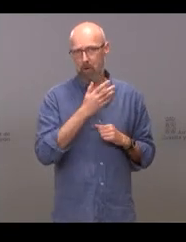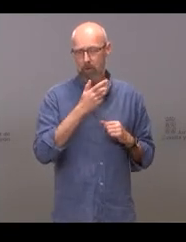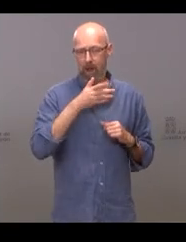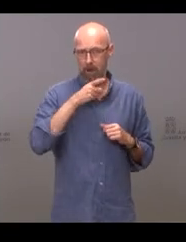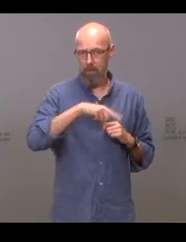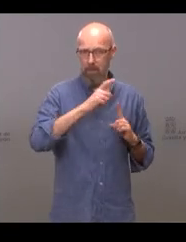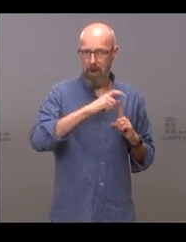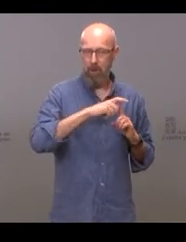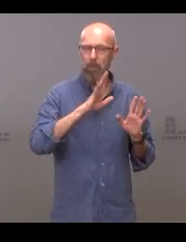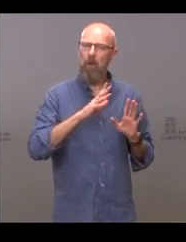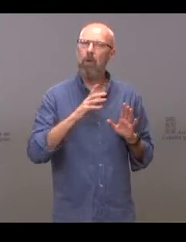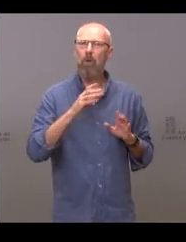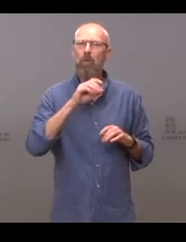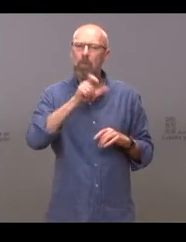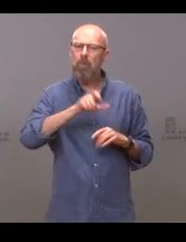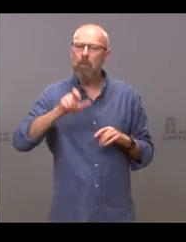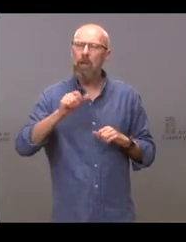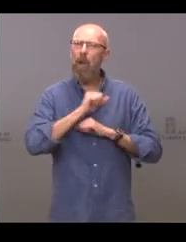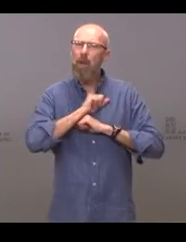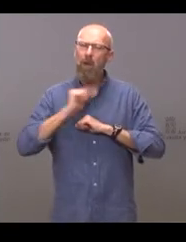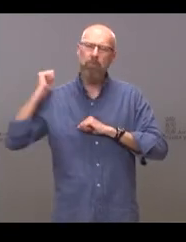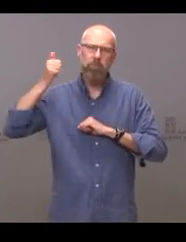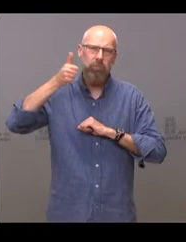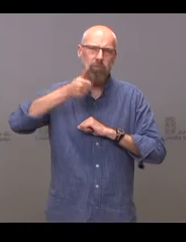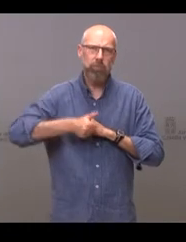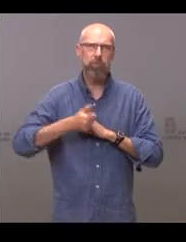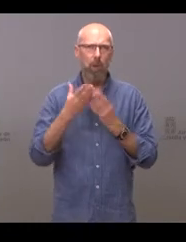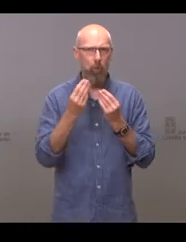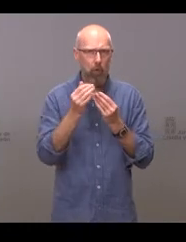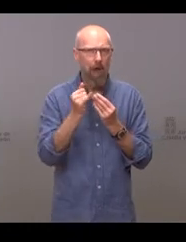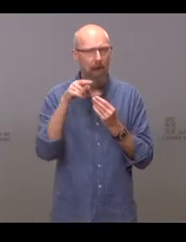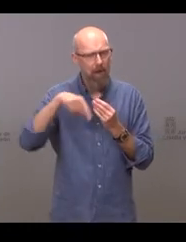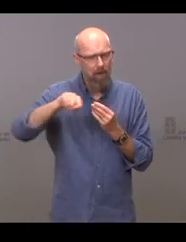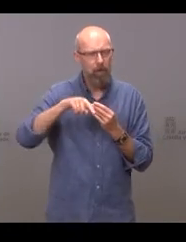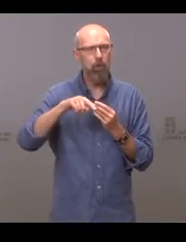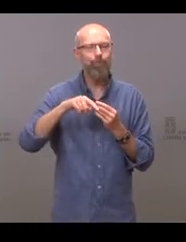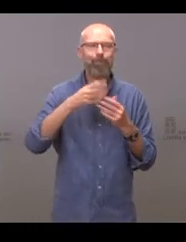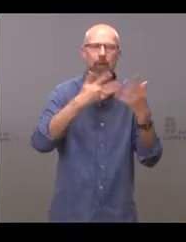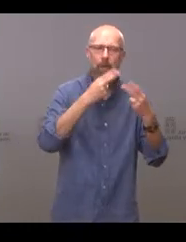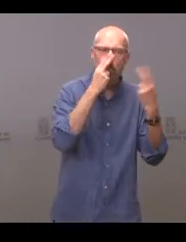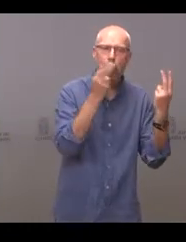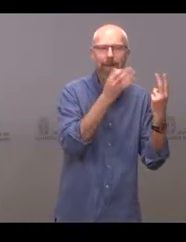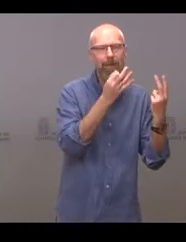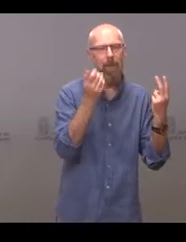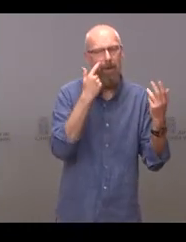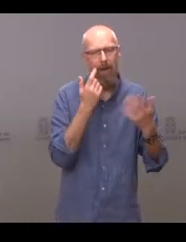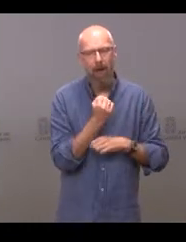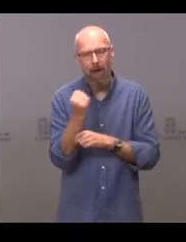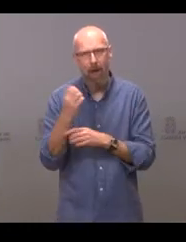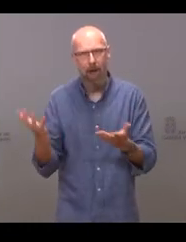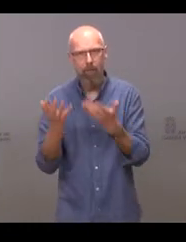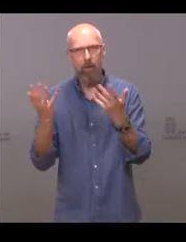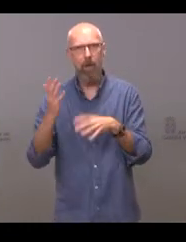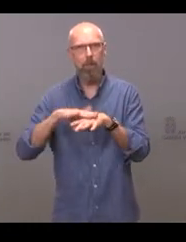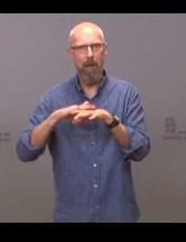personas que están parados de larga duración que están en desempleo y desde lo público se tiene que frenar y digamos esa